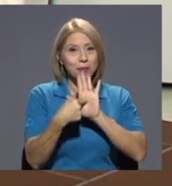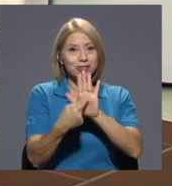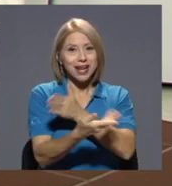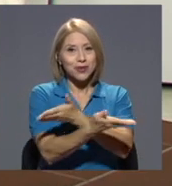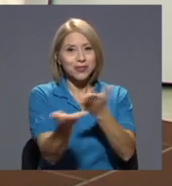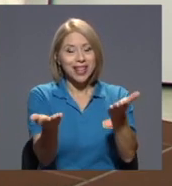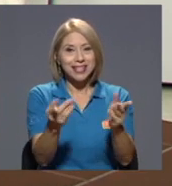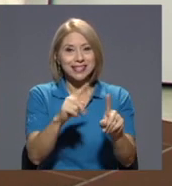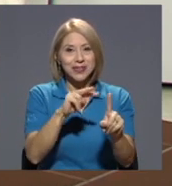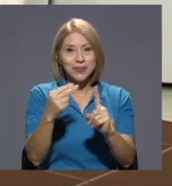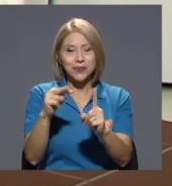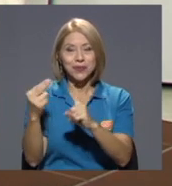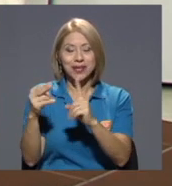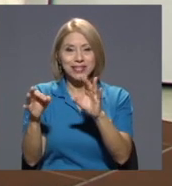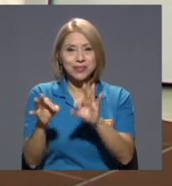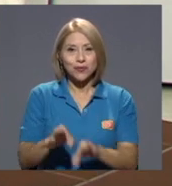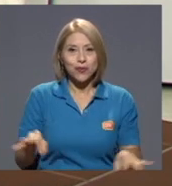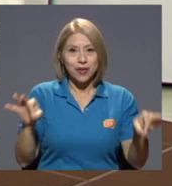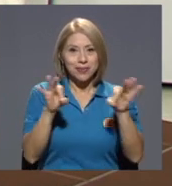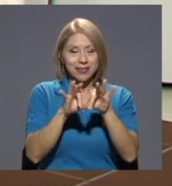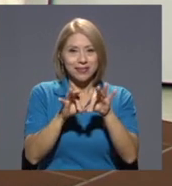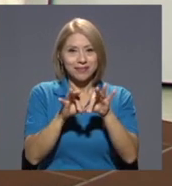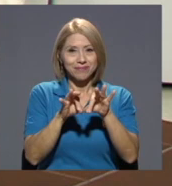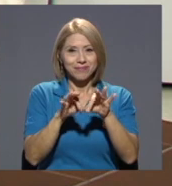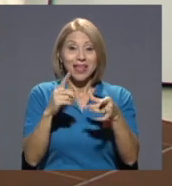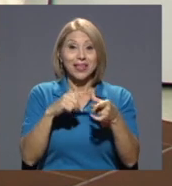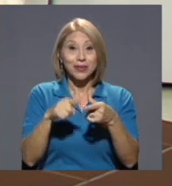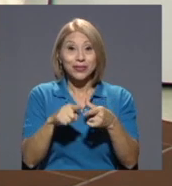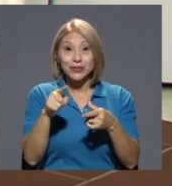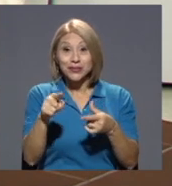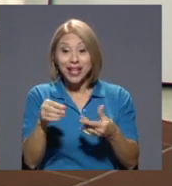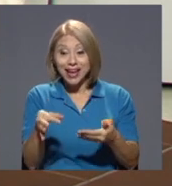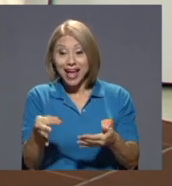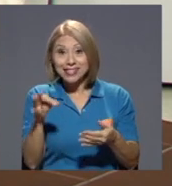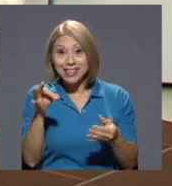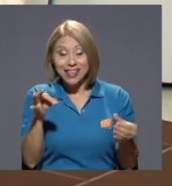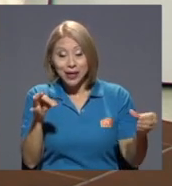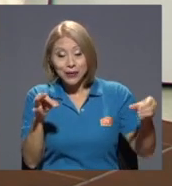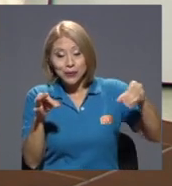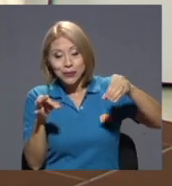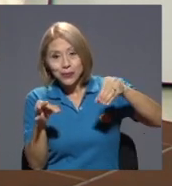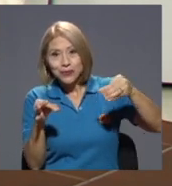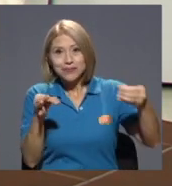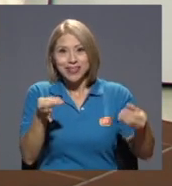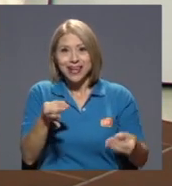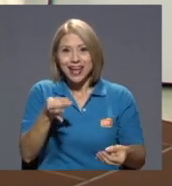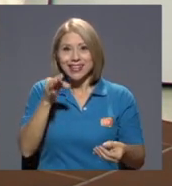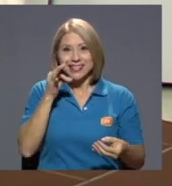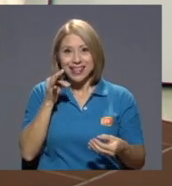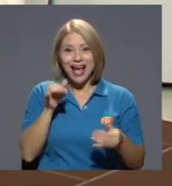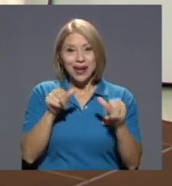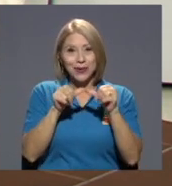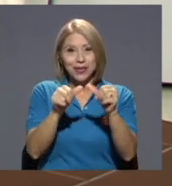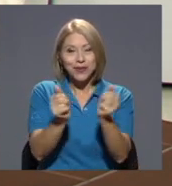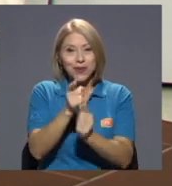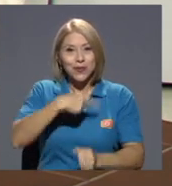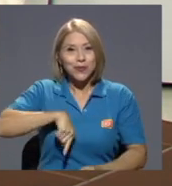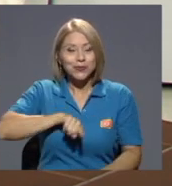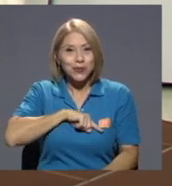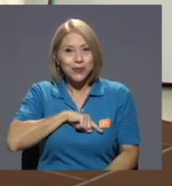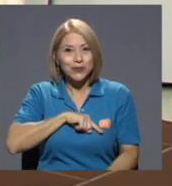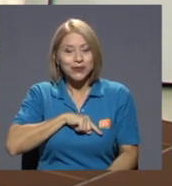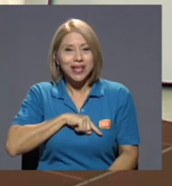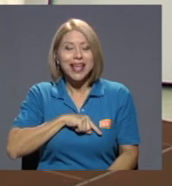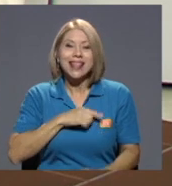fundamental así que póngale un poquito más de café a su tacita que eso nosotros en esta mañana disfrute el sabor de